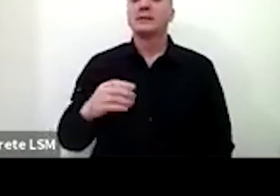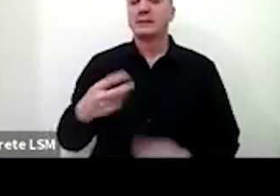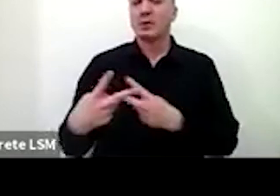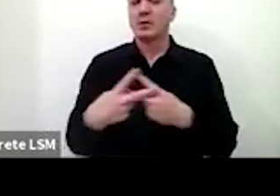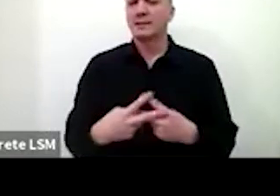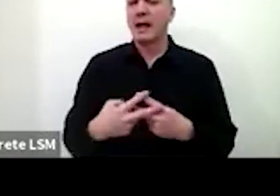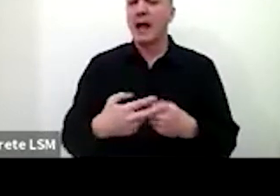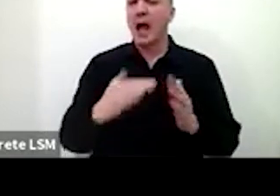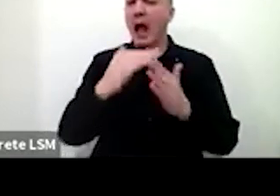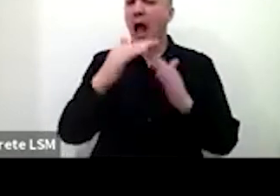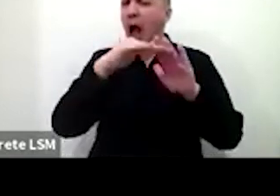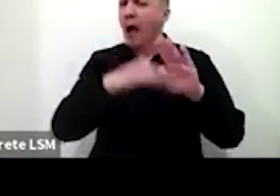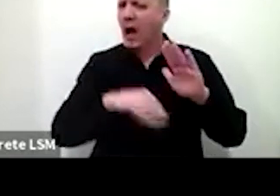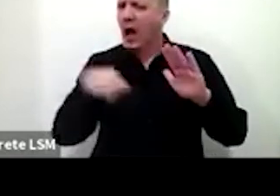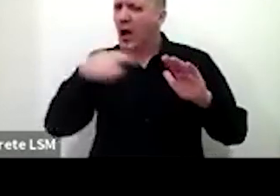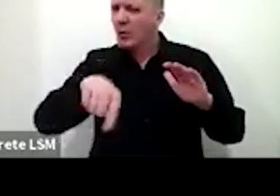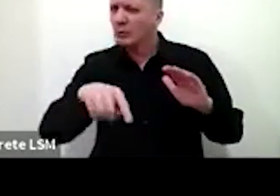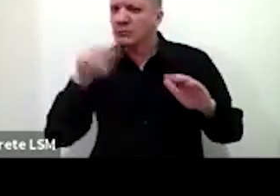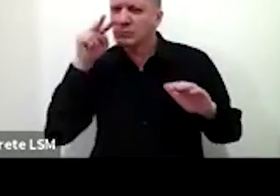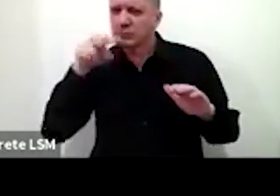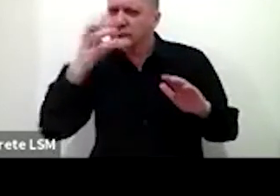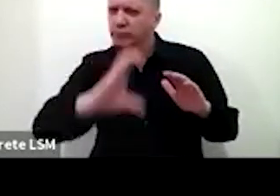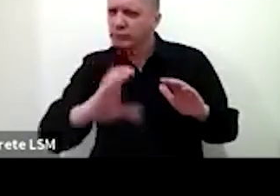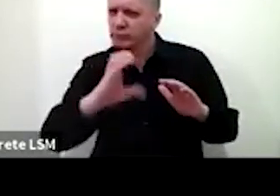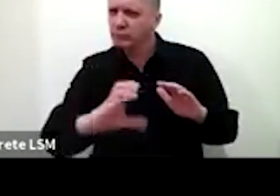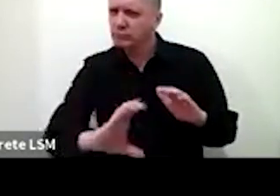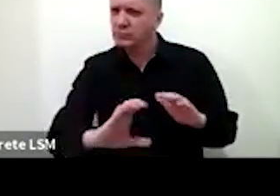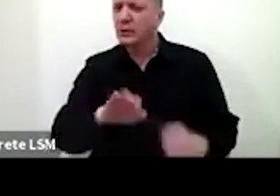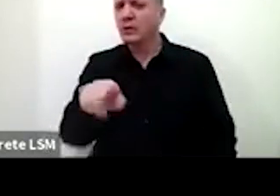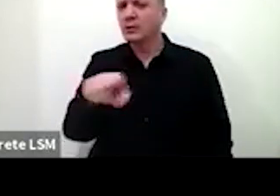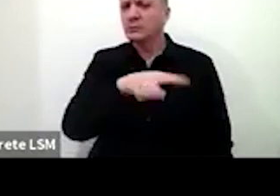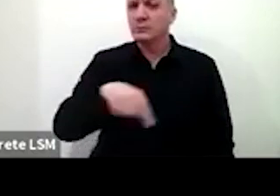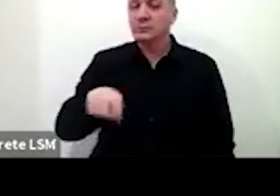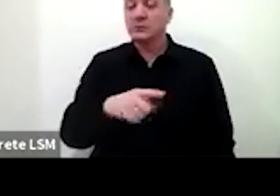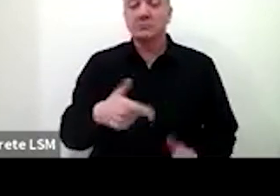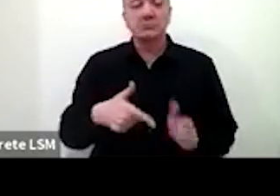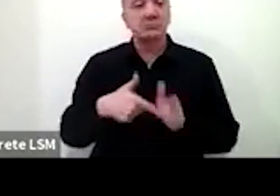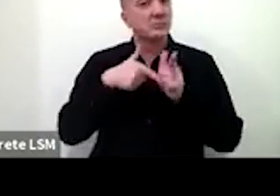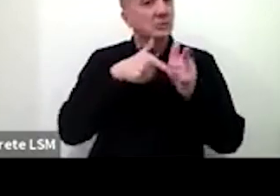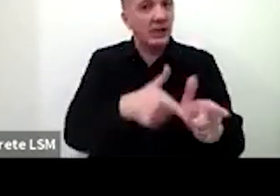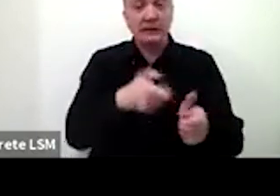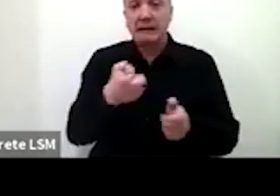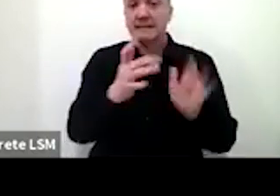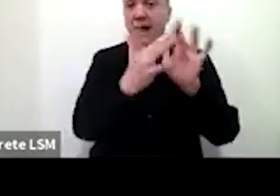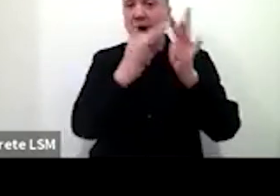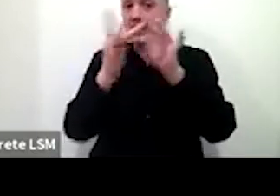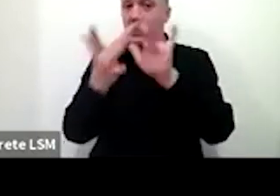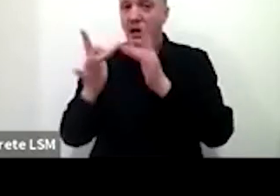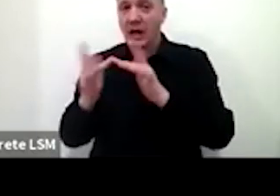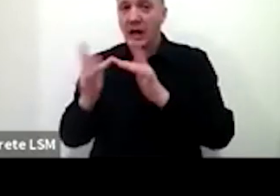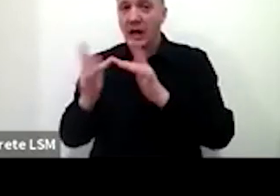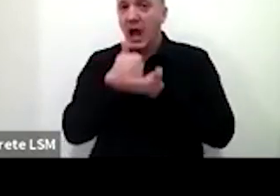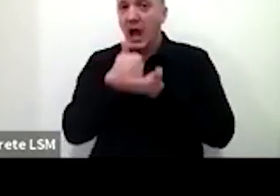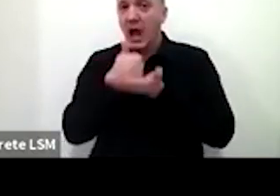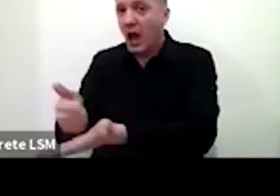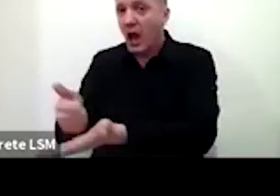el link. Y pues crear, seguir desarrollando esta red de ayuda mutua, ¿verdad? Que